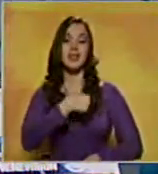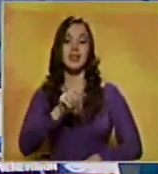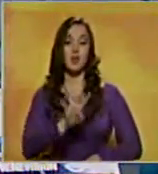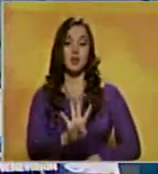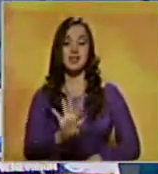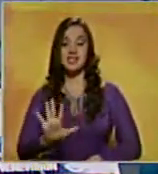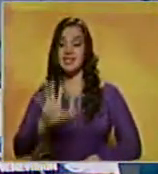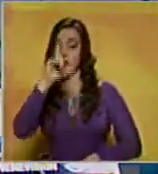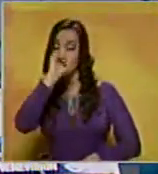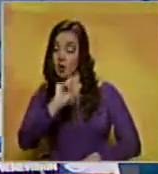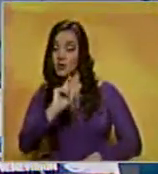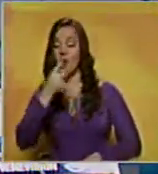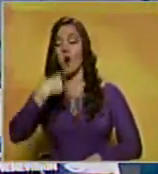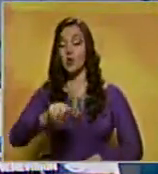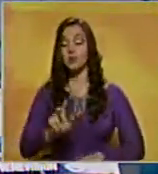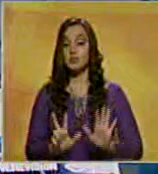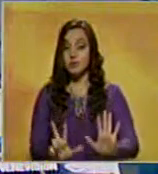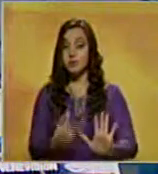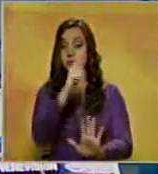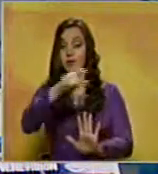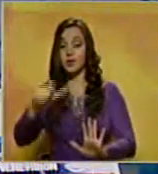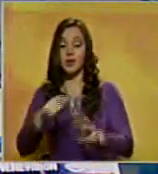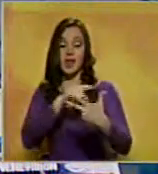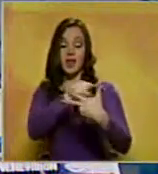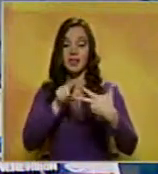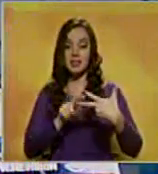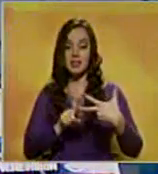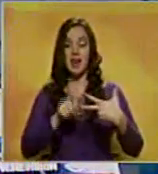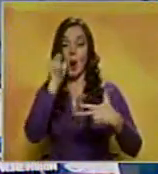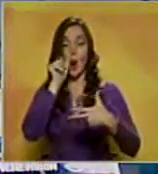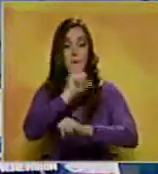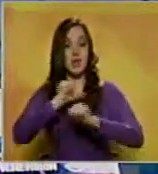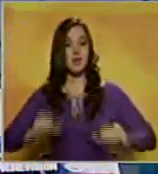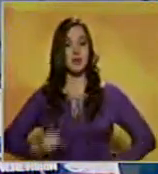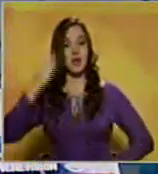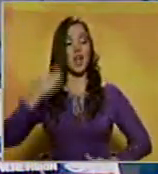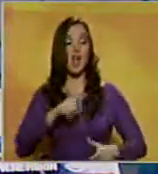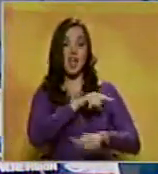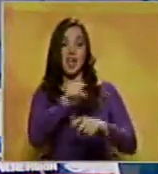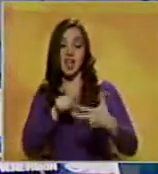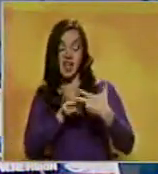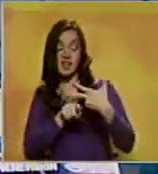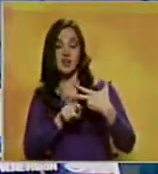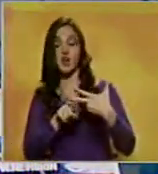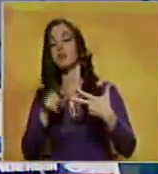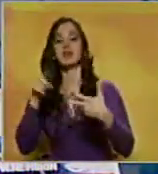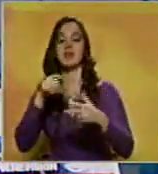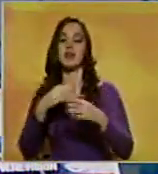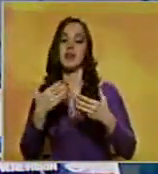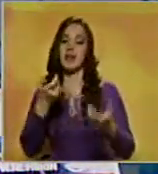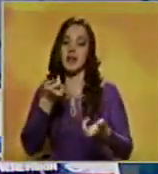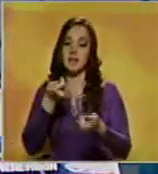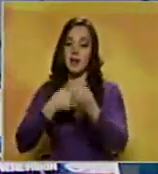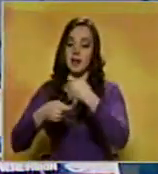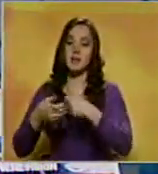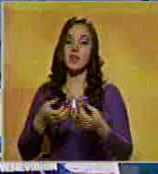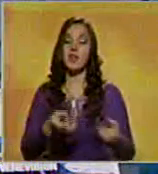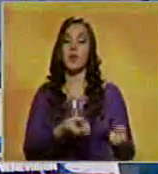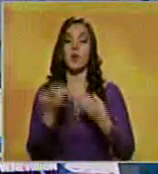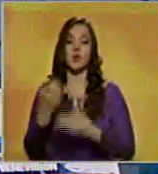años y a otras ocho personas entre ellas tres funcionarios de la guardia nacional por estar presuntamente vinculadas con el tráfico de